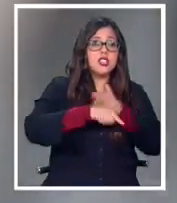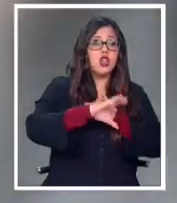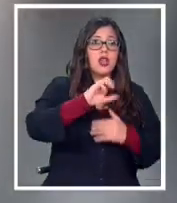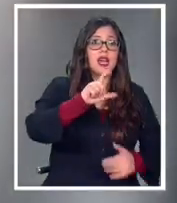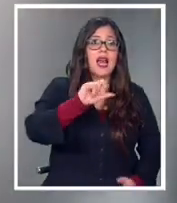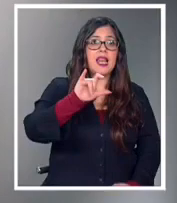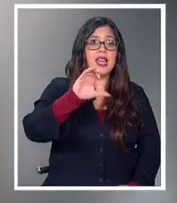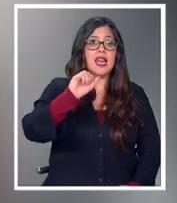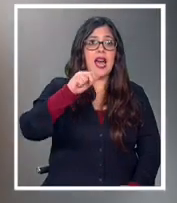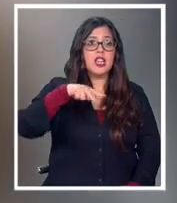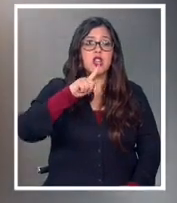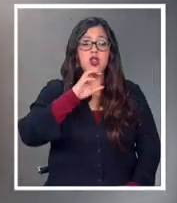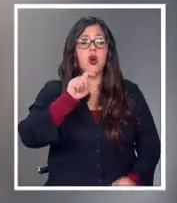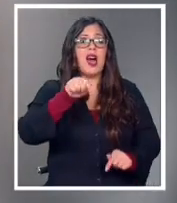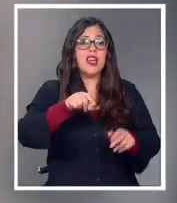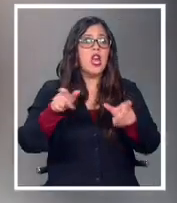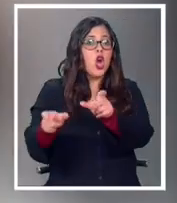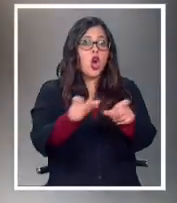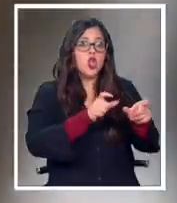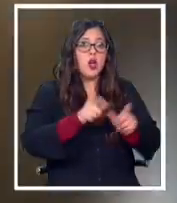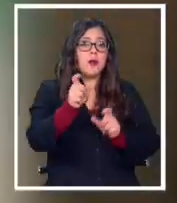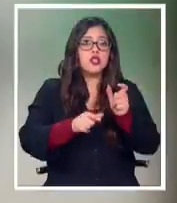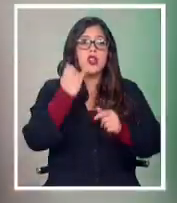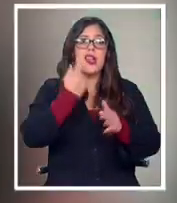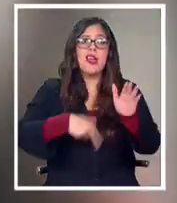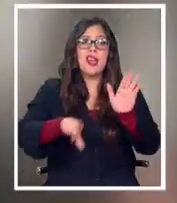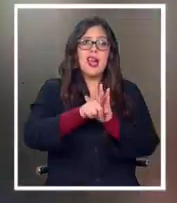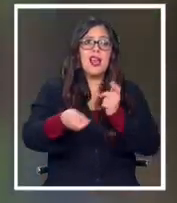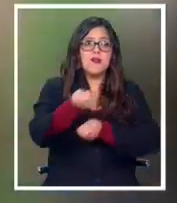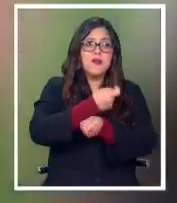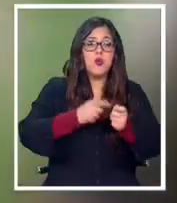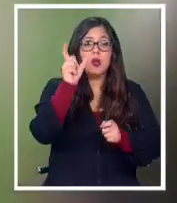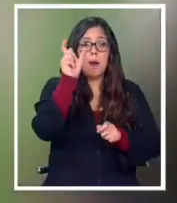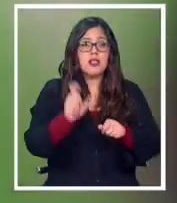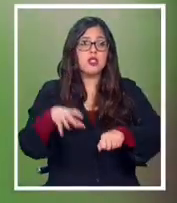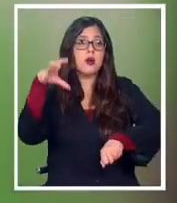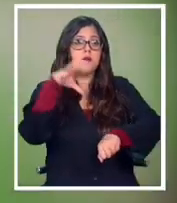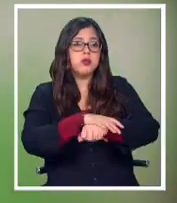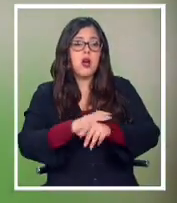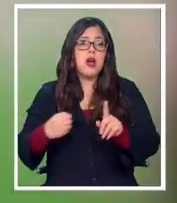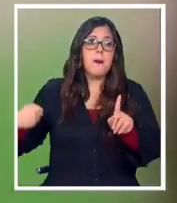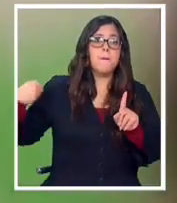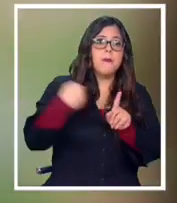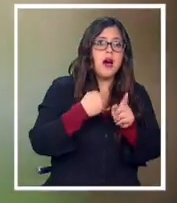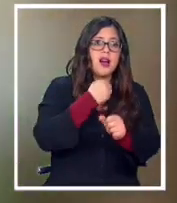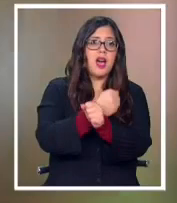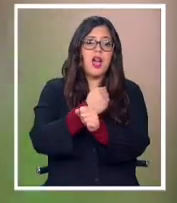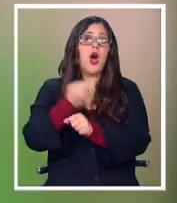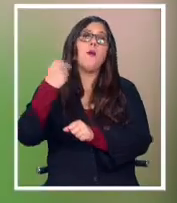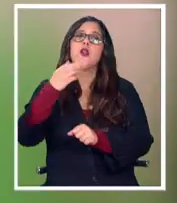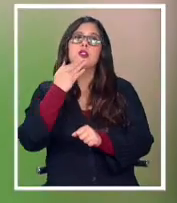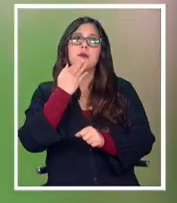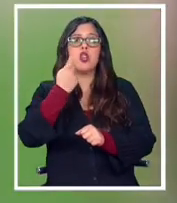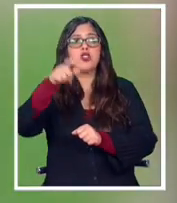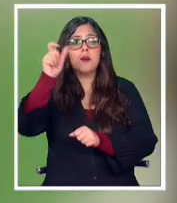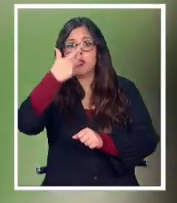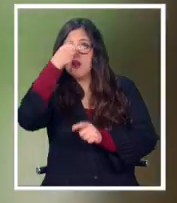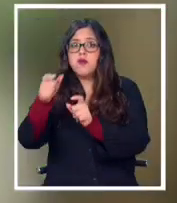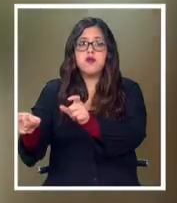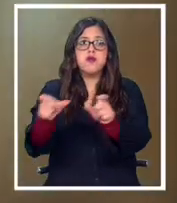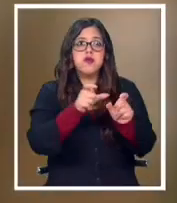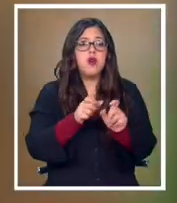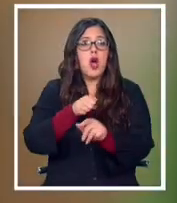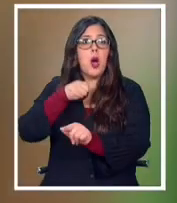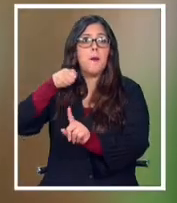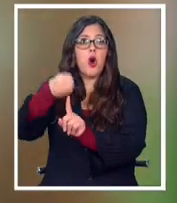control contra el comercio ambulante terminó en una pelea. Un vendedor fue detenido por agredir a un carabinero, pero también un vigilante por